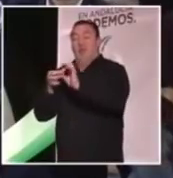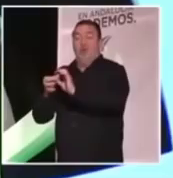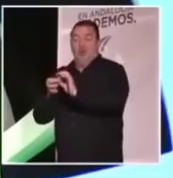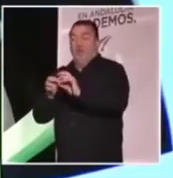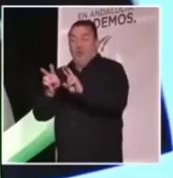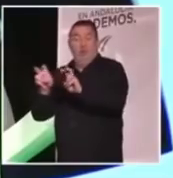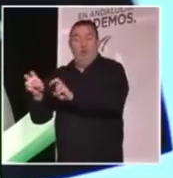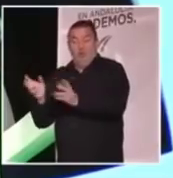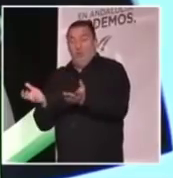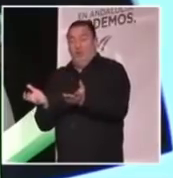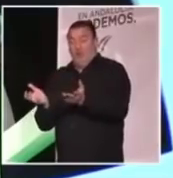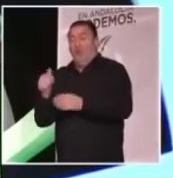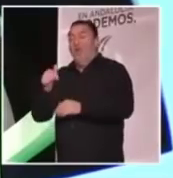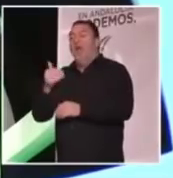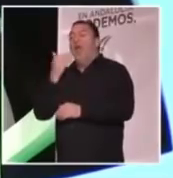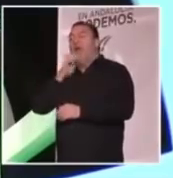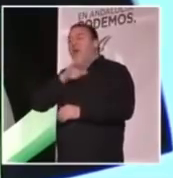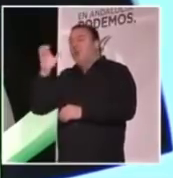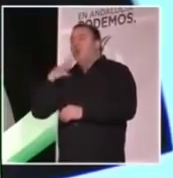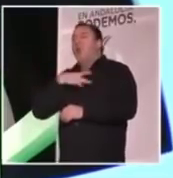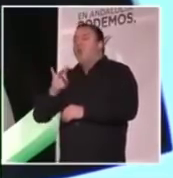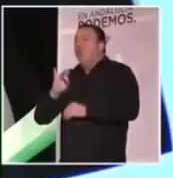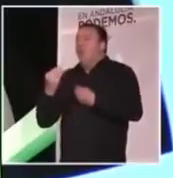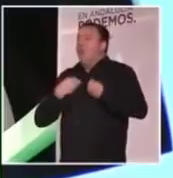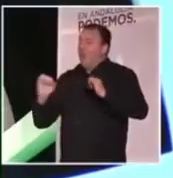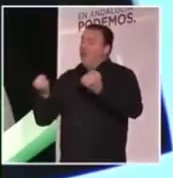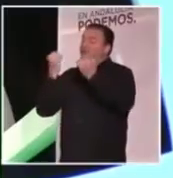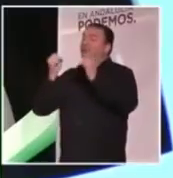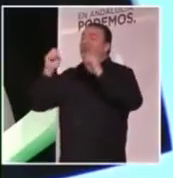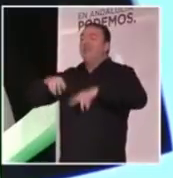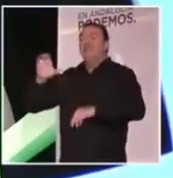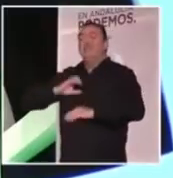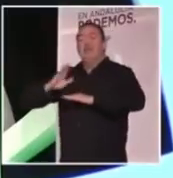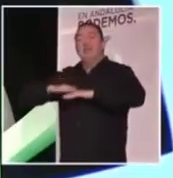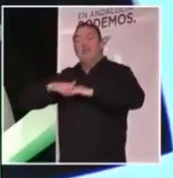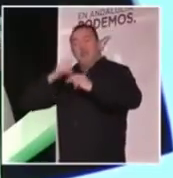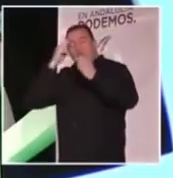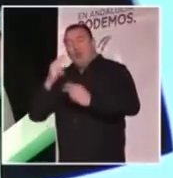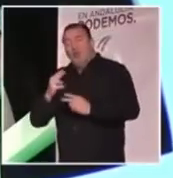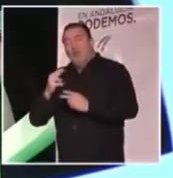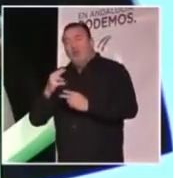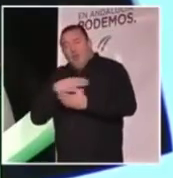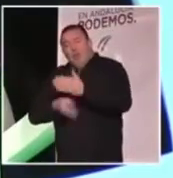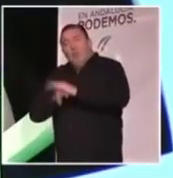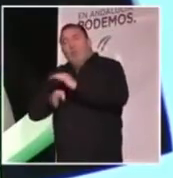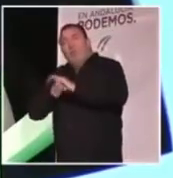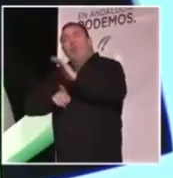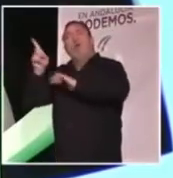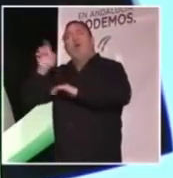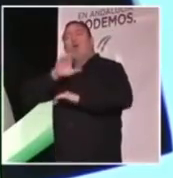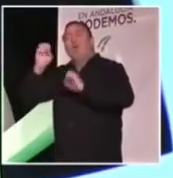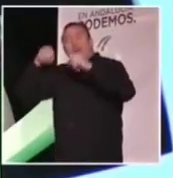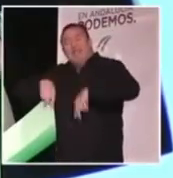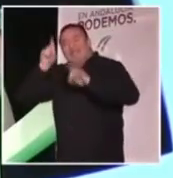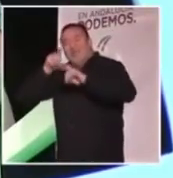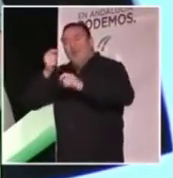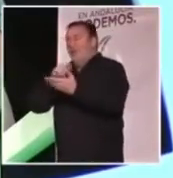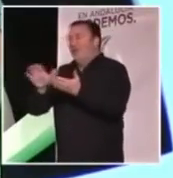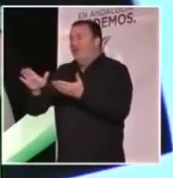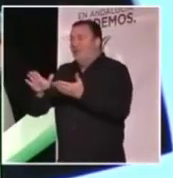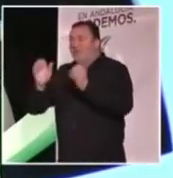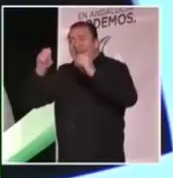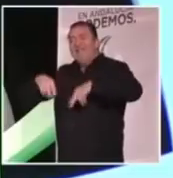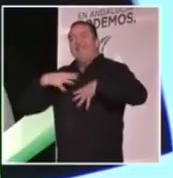¿Podrá sobrevivir Europa sin salarios mínimos dignos? ¿Podrá sobrevivir Europa sin educación gratuita, sin